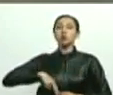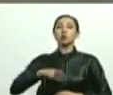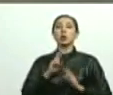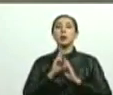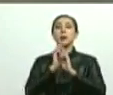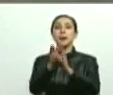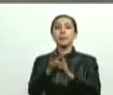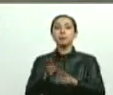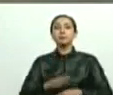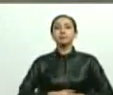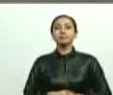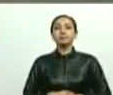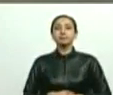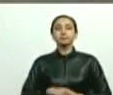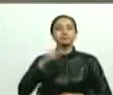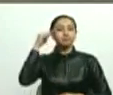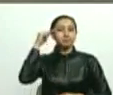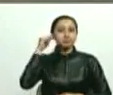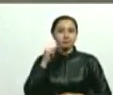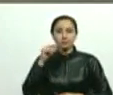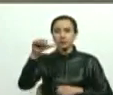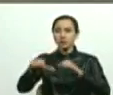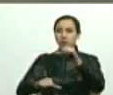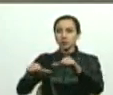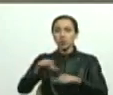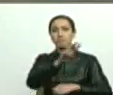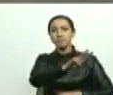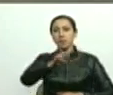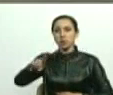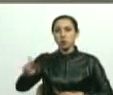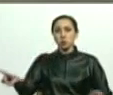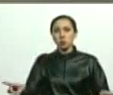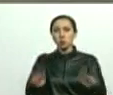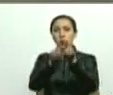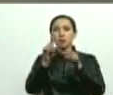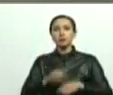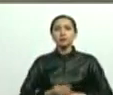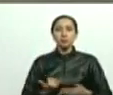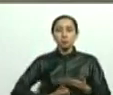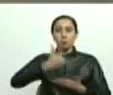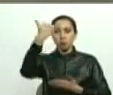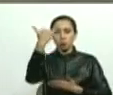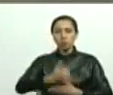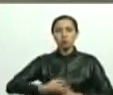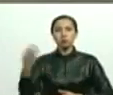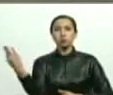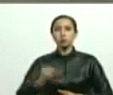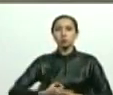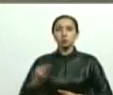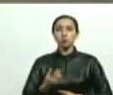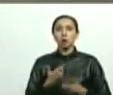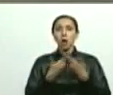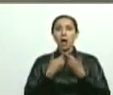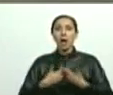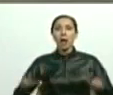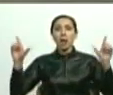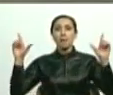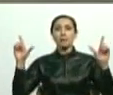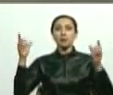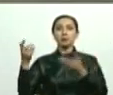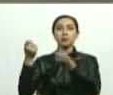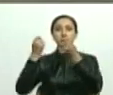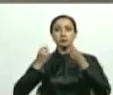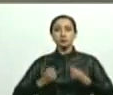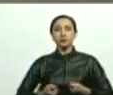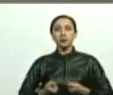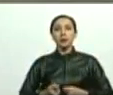Es el bolivarianismo del siglo XXI. Es el proyecto original de los libertadores traído a